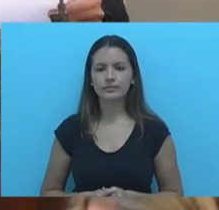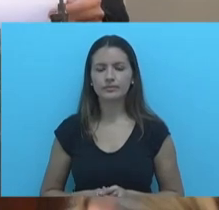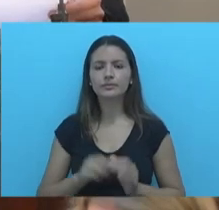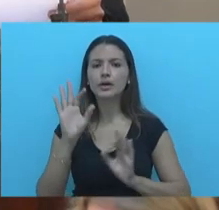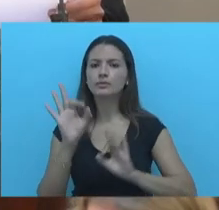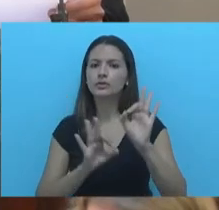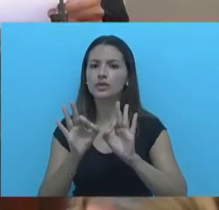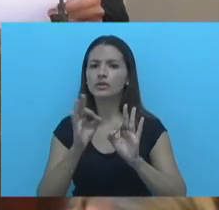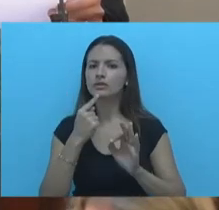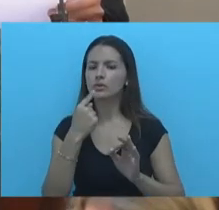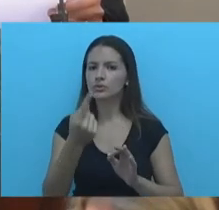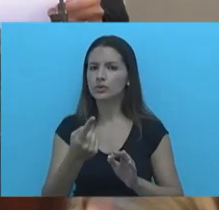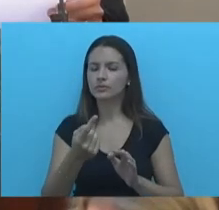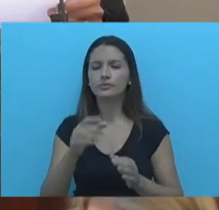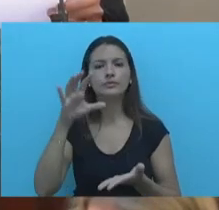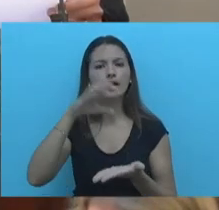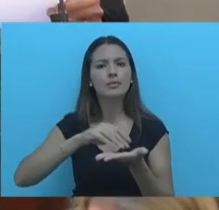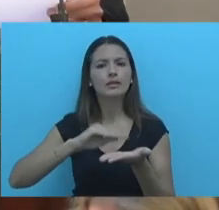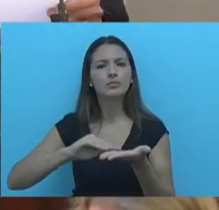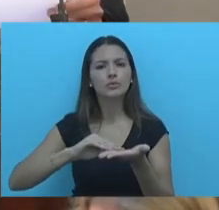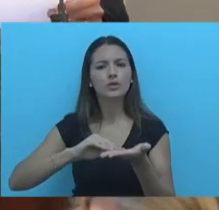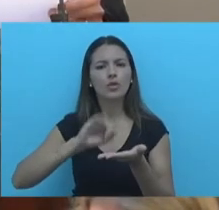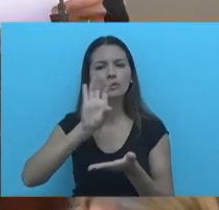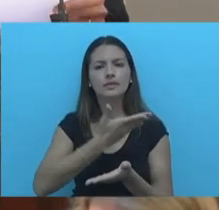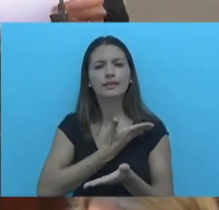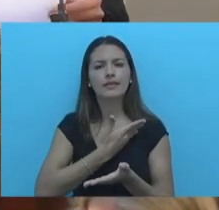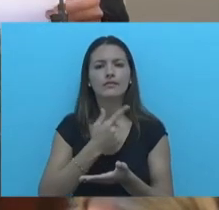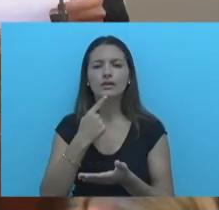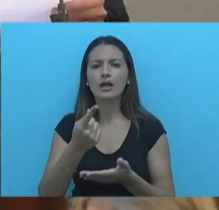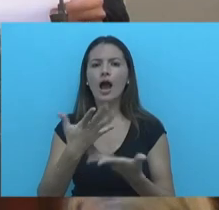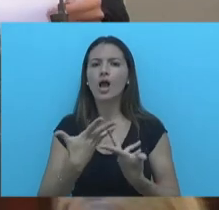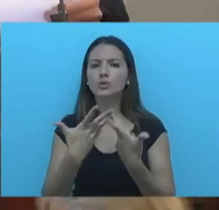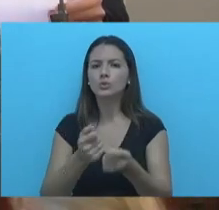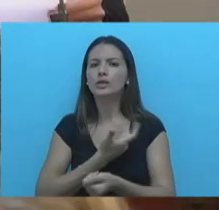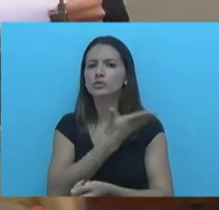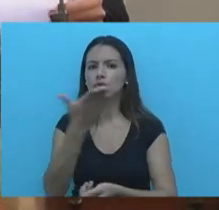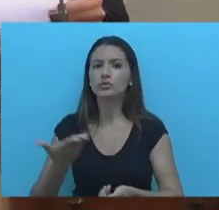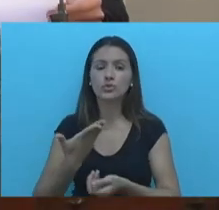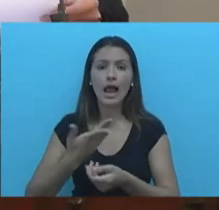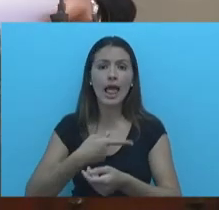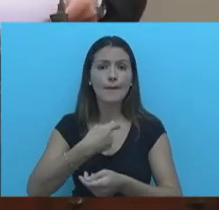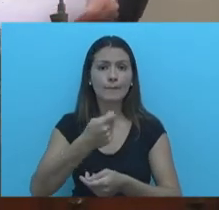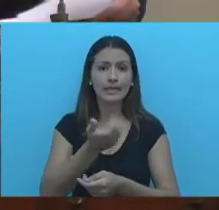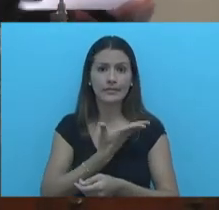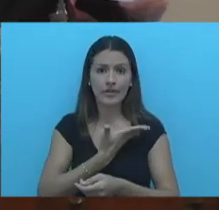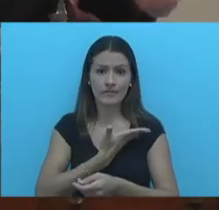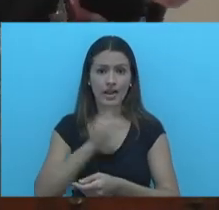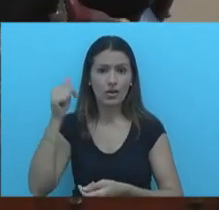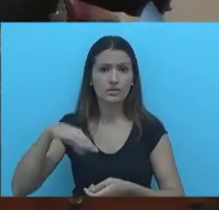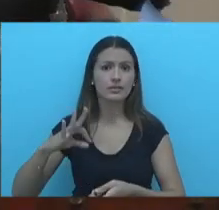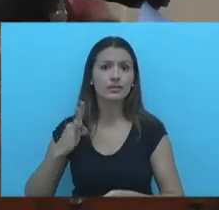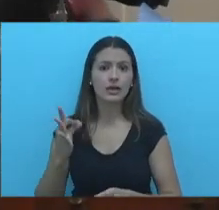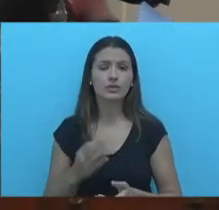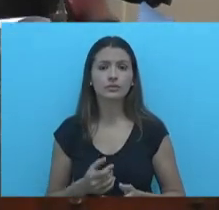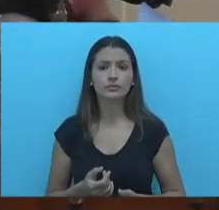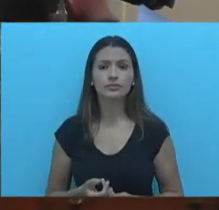Proyecto de resolución por el cual la Cámara de Diputados de la Provincia resuelve otorgar las ayudas sociales correspondientes al mes de febrero del